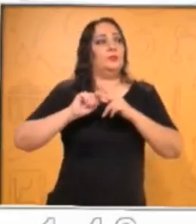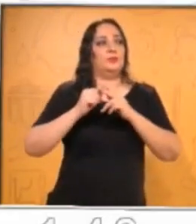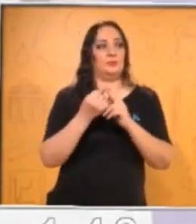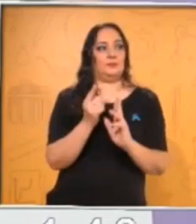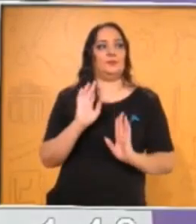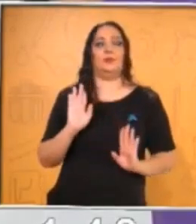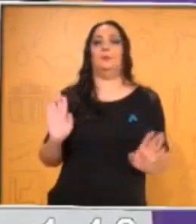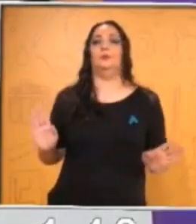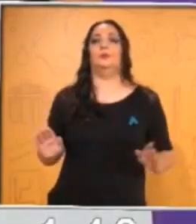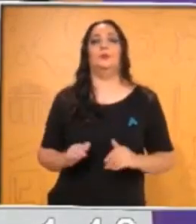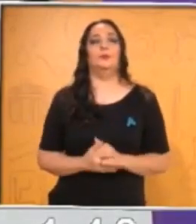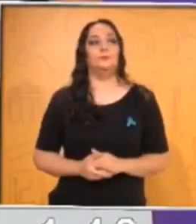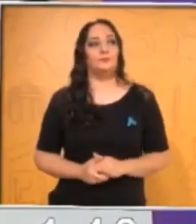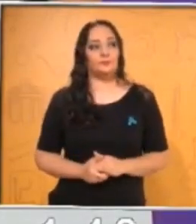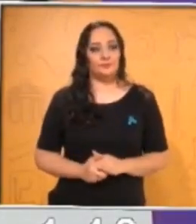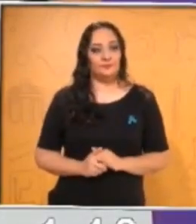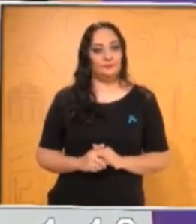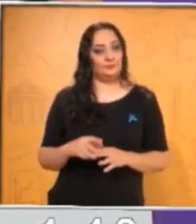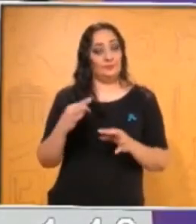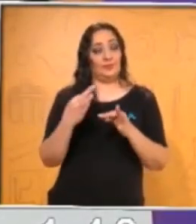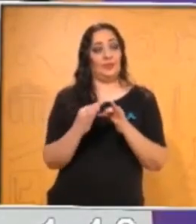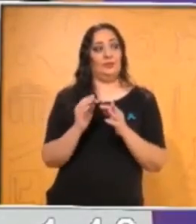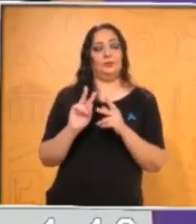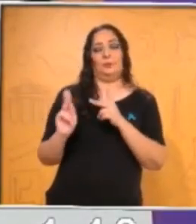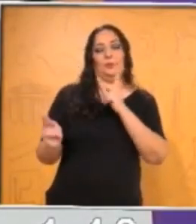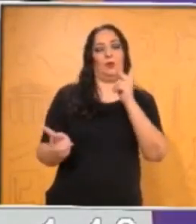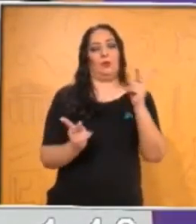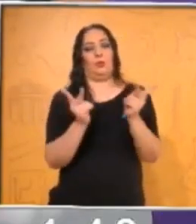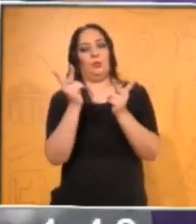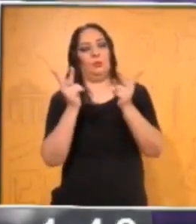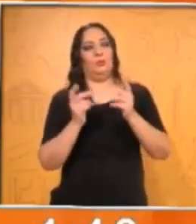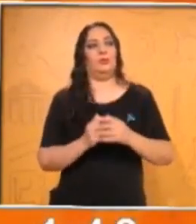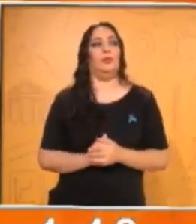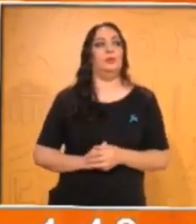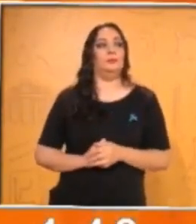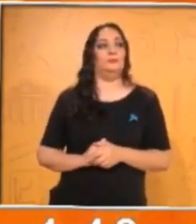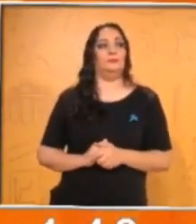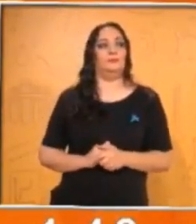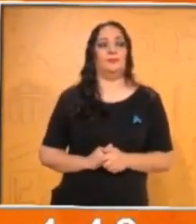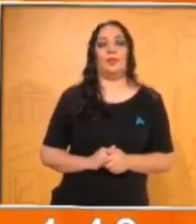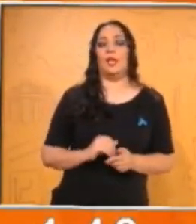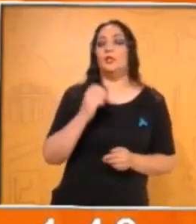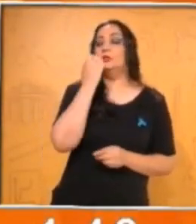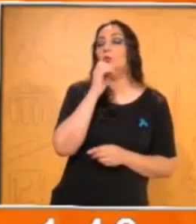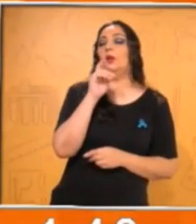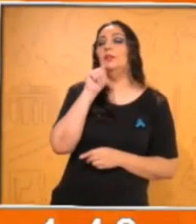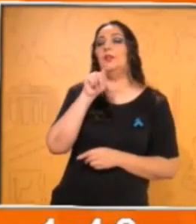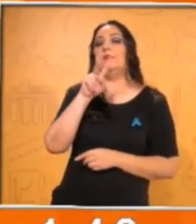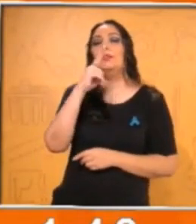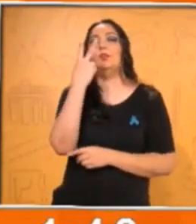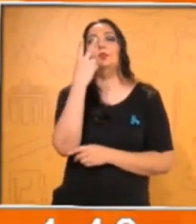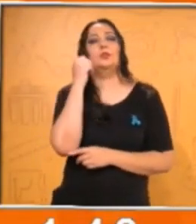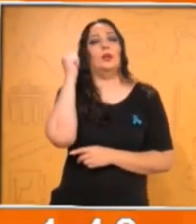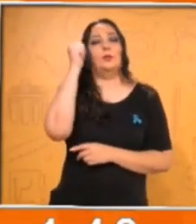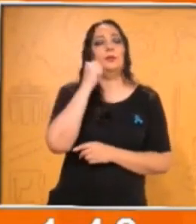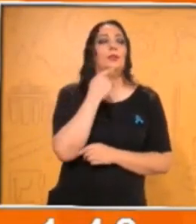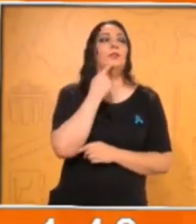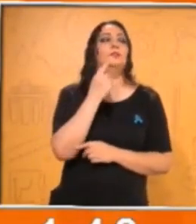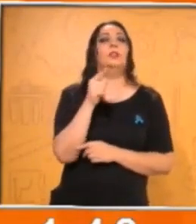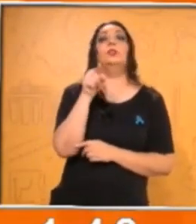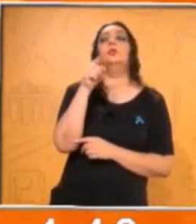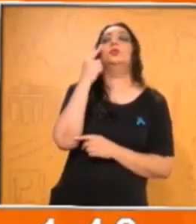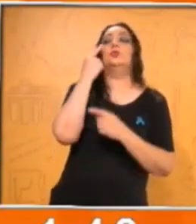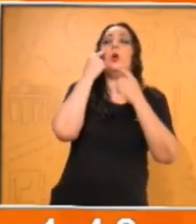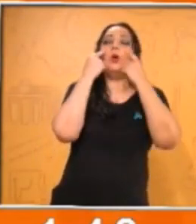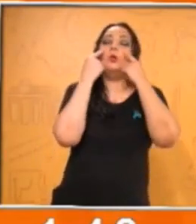Listo. Muy bien, empezamos. Primera pregunta. A ver. Escuela TV 2 de abril. Dice la primera, tus ojos